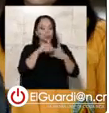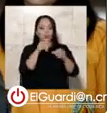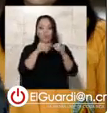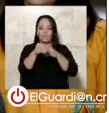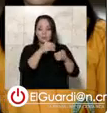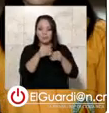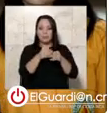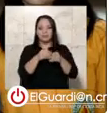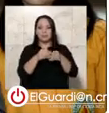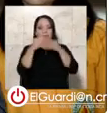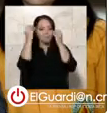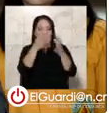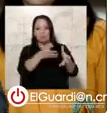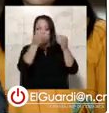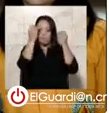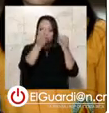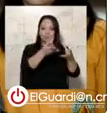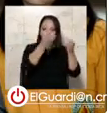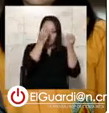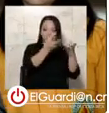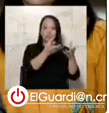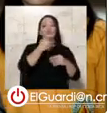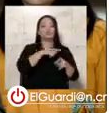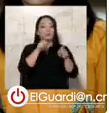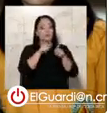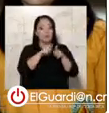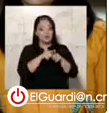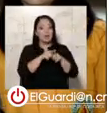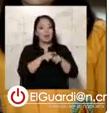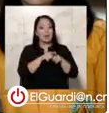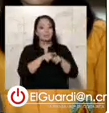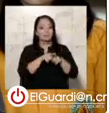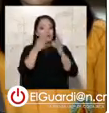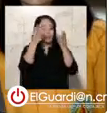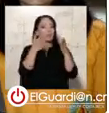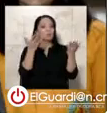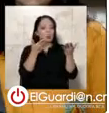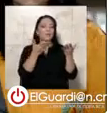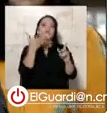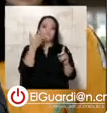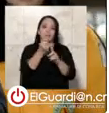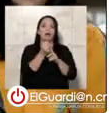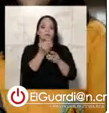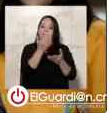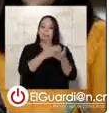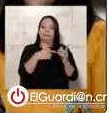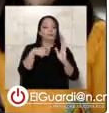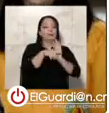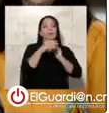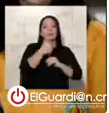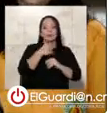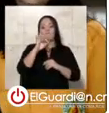estado brindando información, hemos estado también alertando sobre los impactos que tiene el fenómeno del Niño, hemos estado